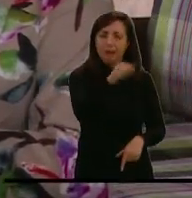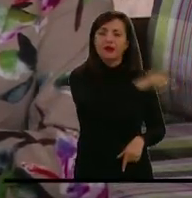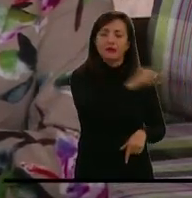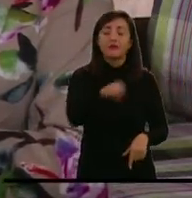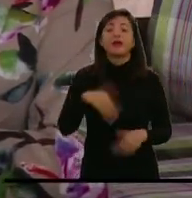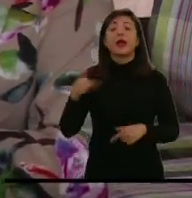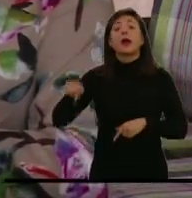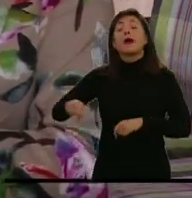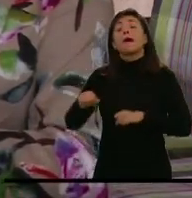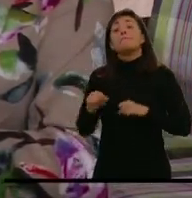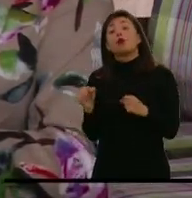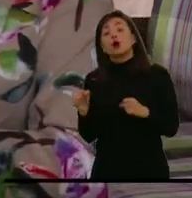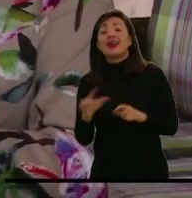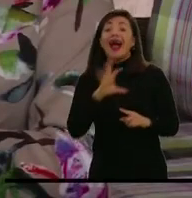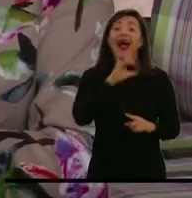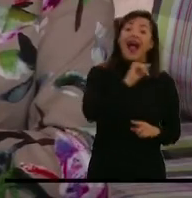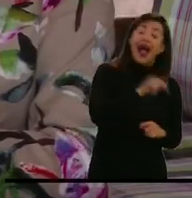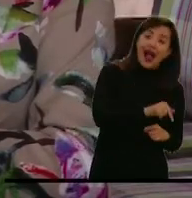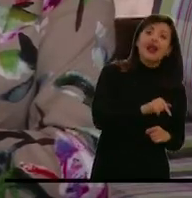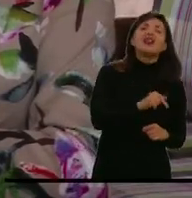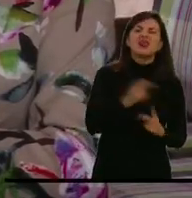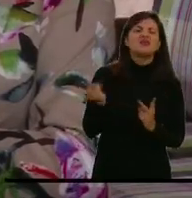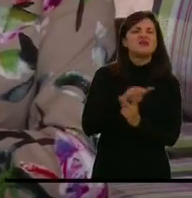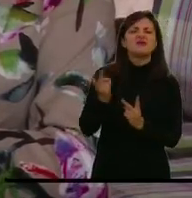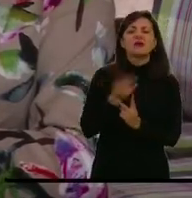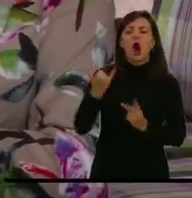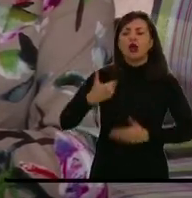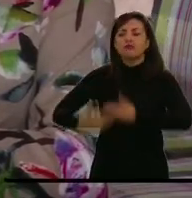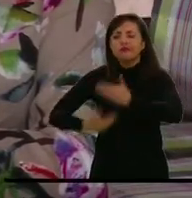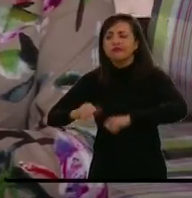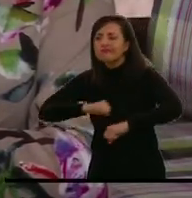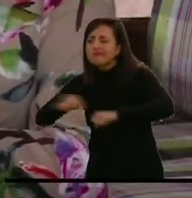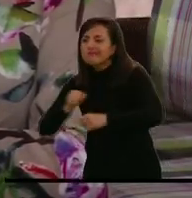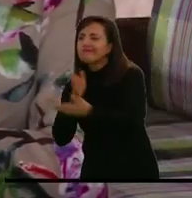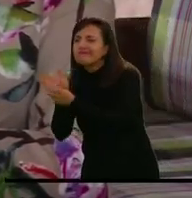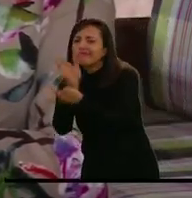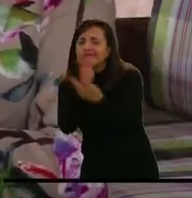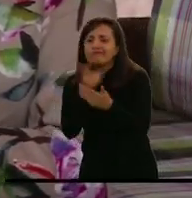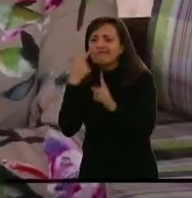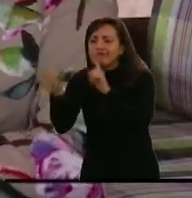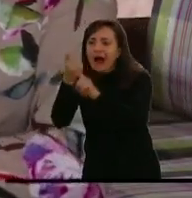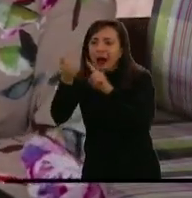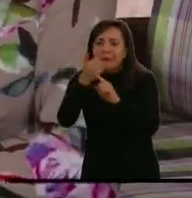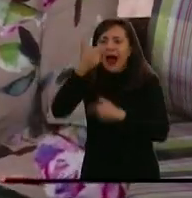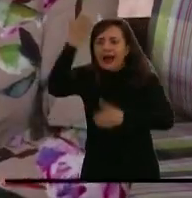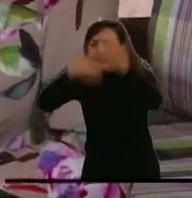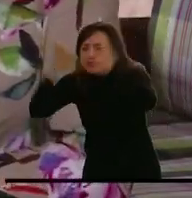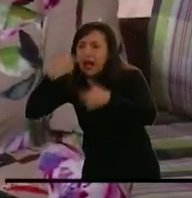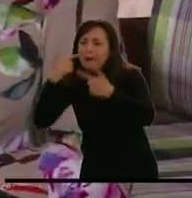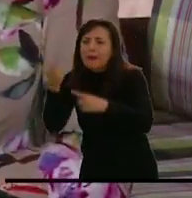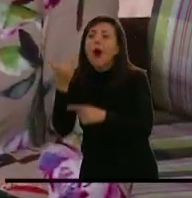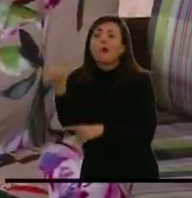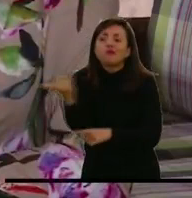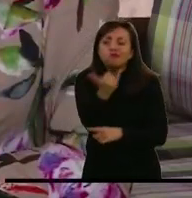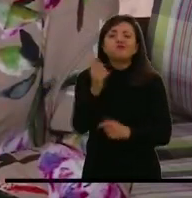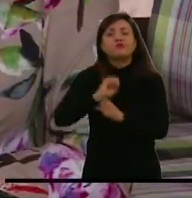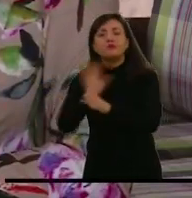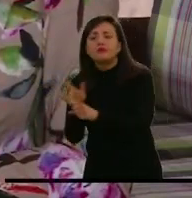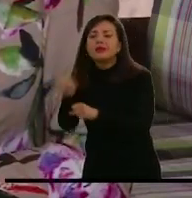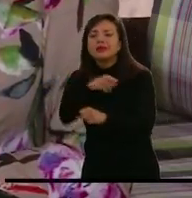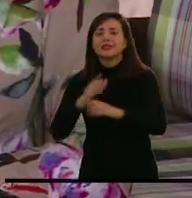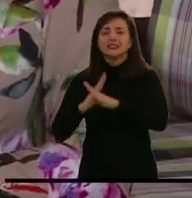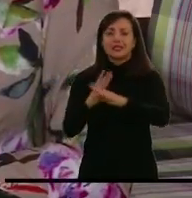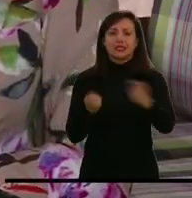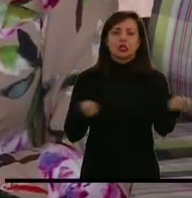Bogotá y Cali, las autoridades adelantan brigadas de salud y también tamizajes para identificar posibles contagiados y controlar la expansión de este